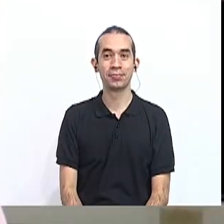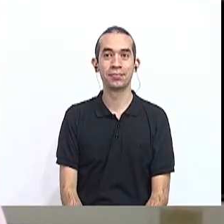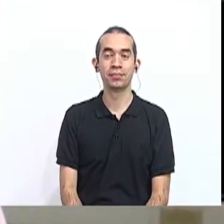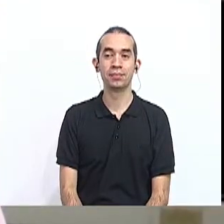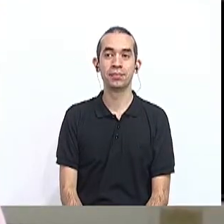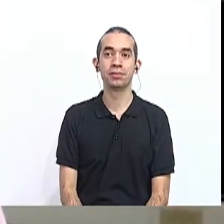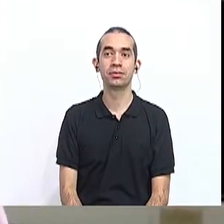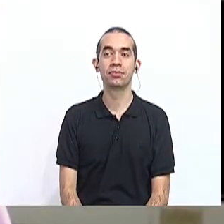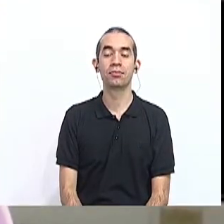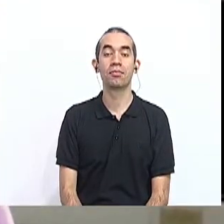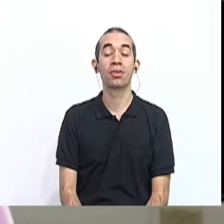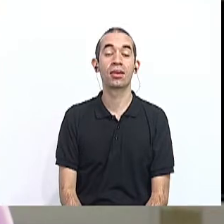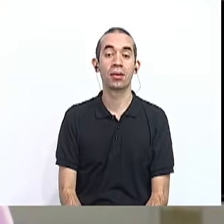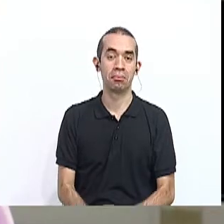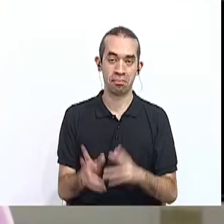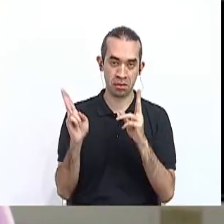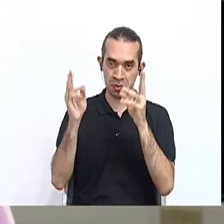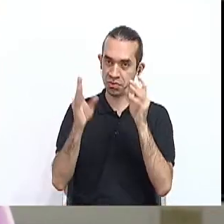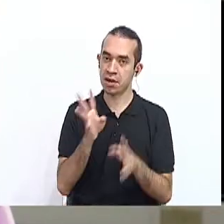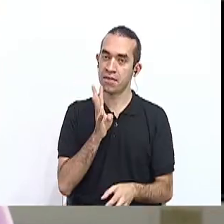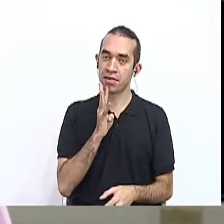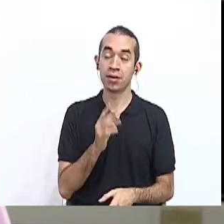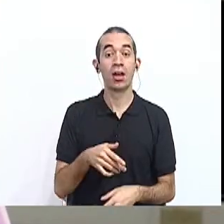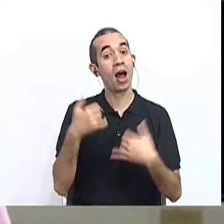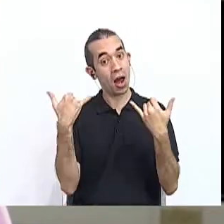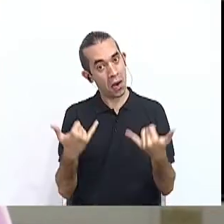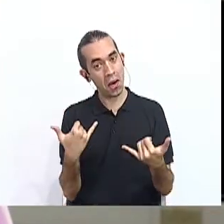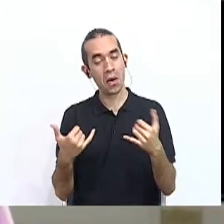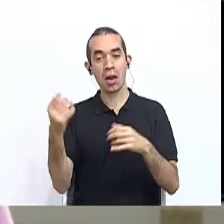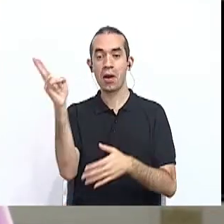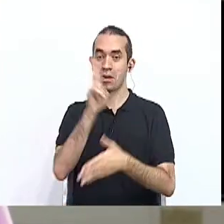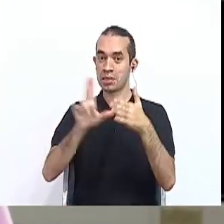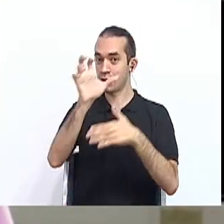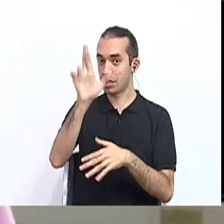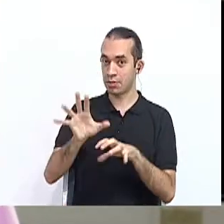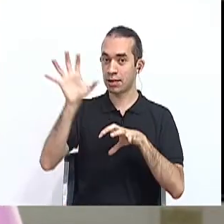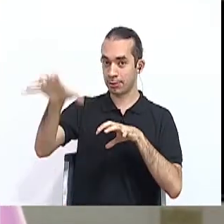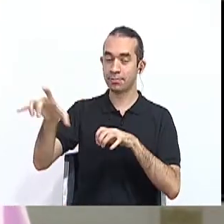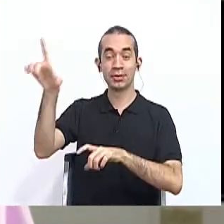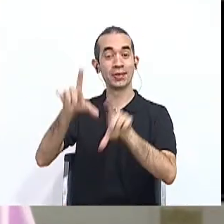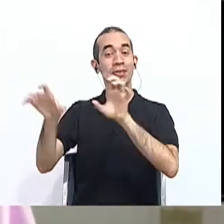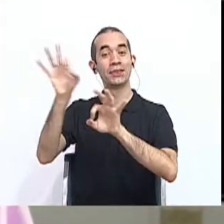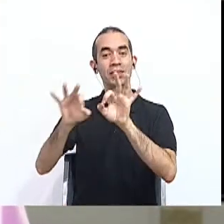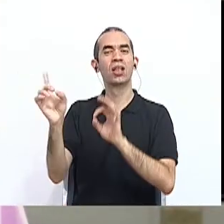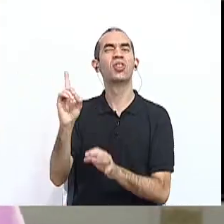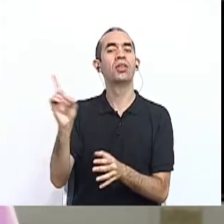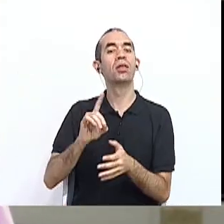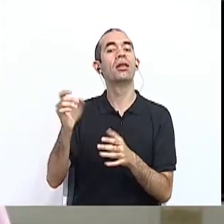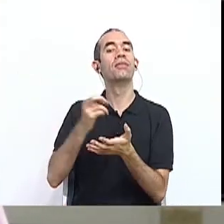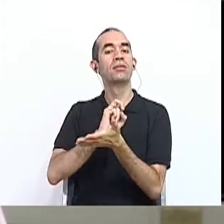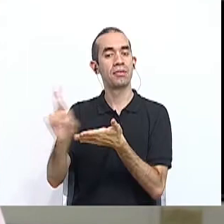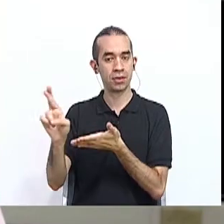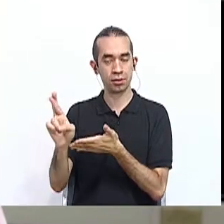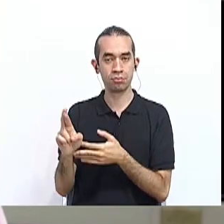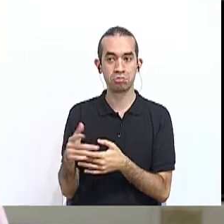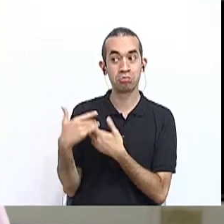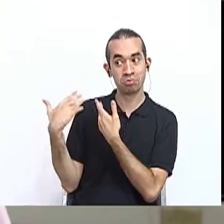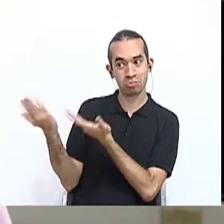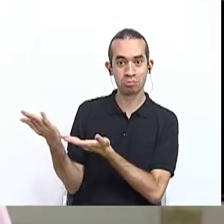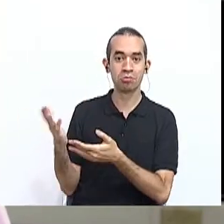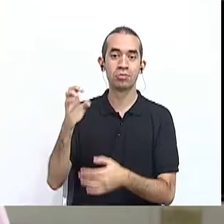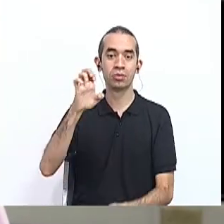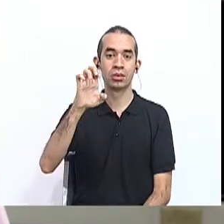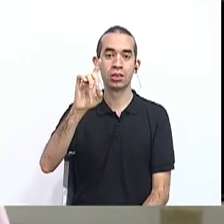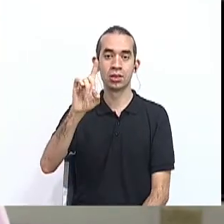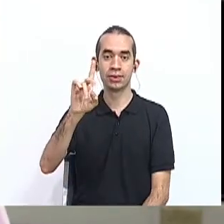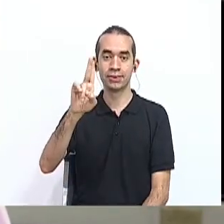Una vez más nos encontramos en el Laboratorio de Física de la Universidad de Costa Rica, sede de Occidente. con la compañía de Eduardo